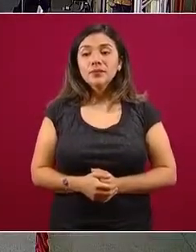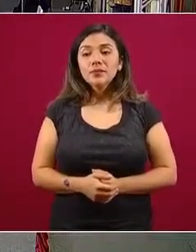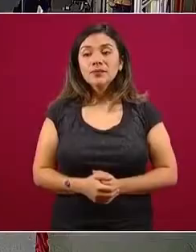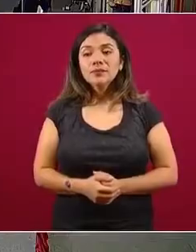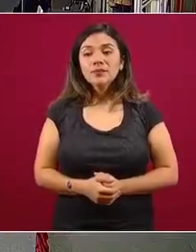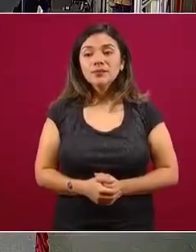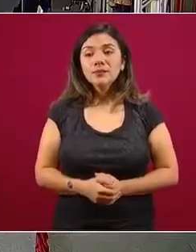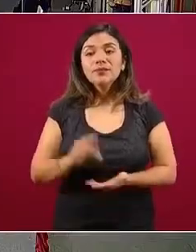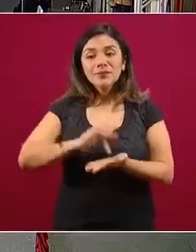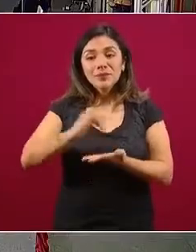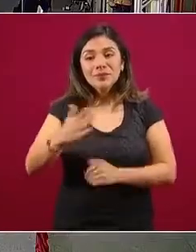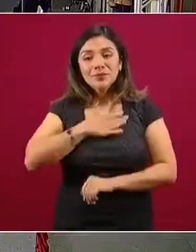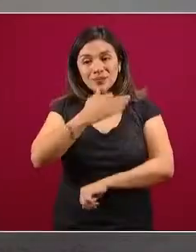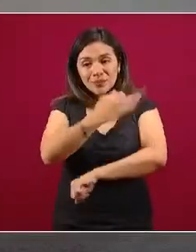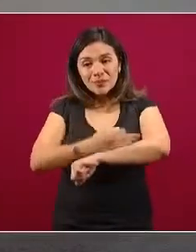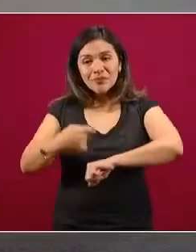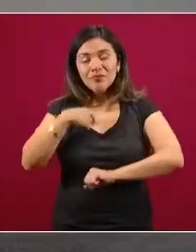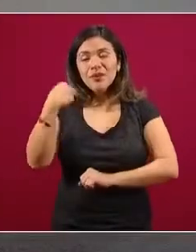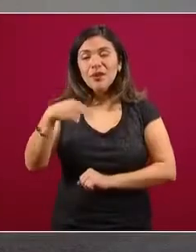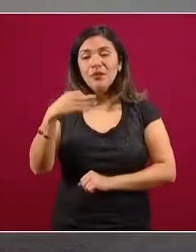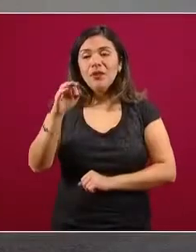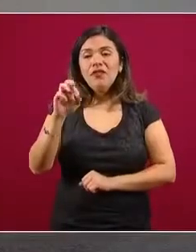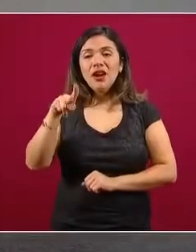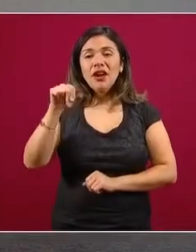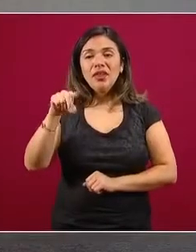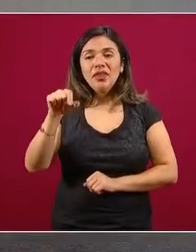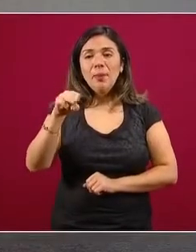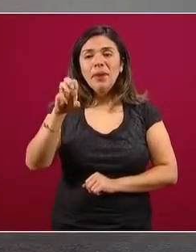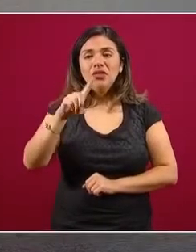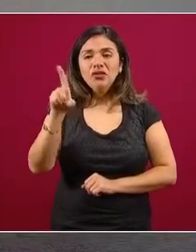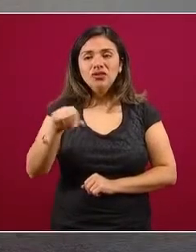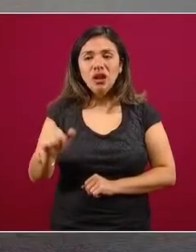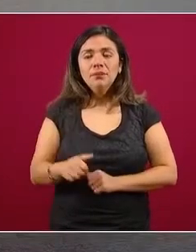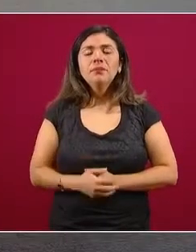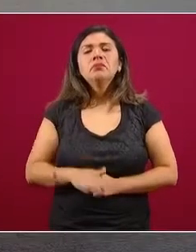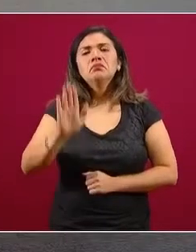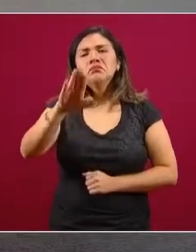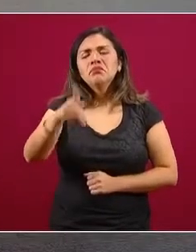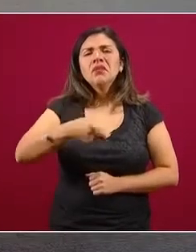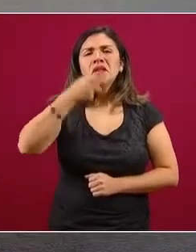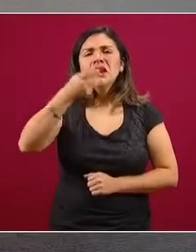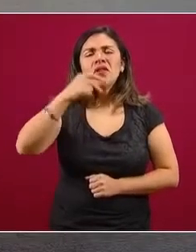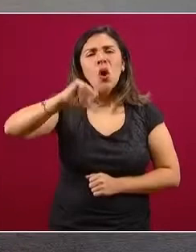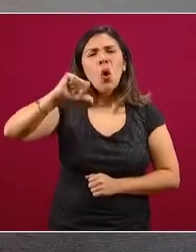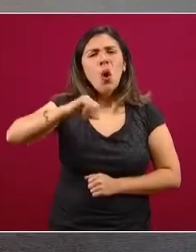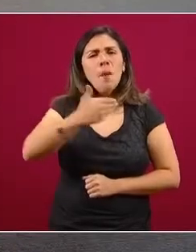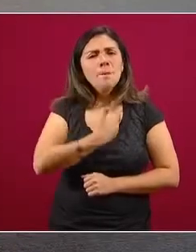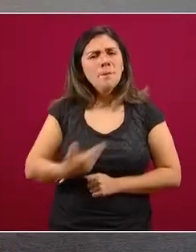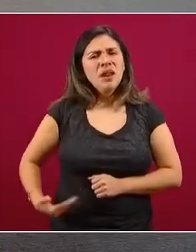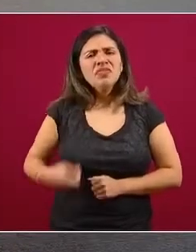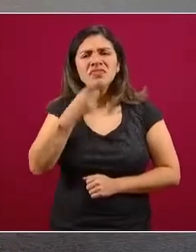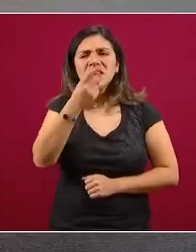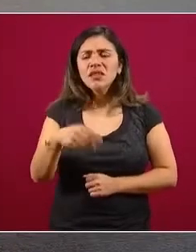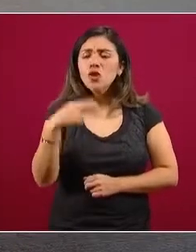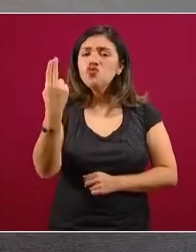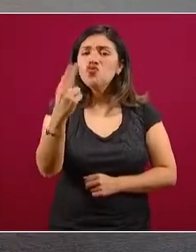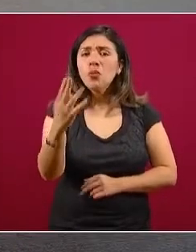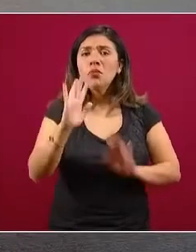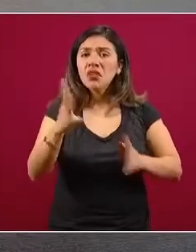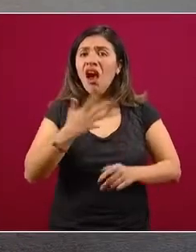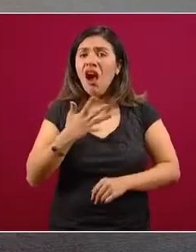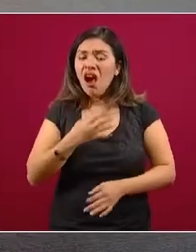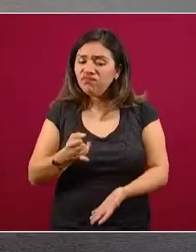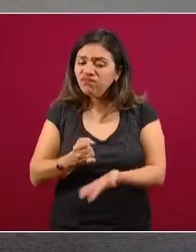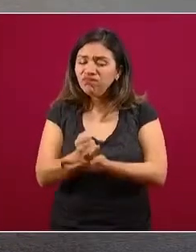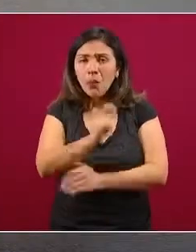Gracias. Buenas tardes, Fernanda Mendoza para Glucosa Atómica. Respecto a lo que dijo hoy el presidente de que en noviembre ya tendremos una